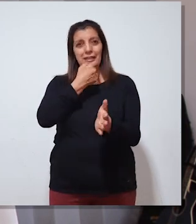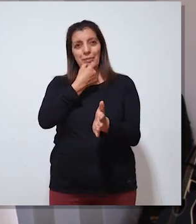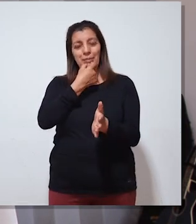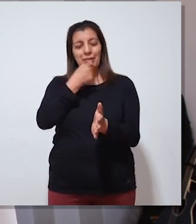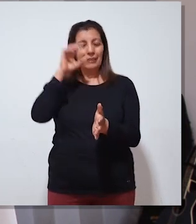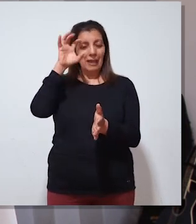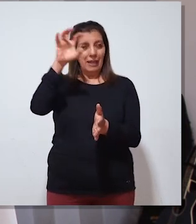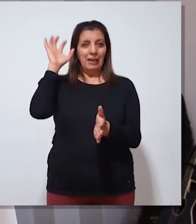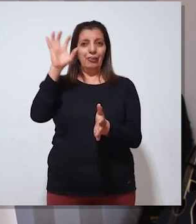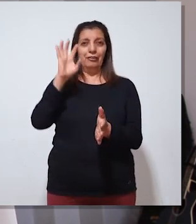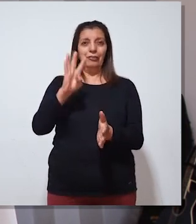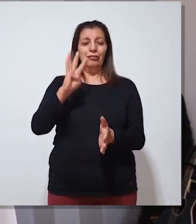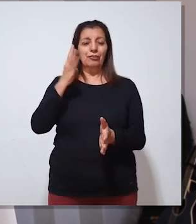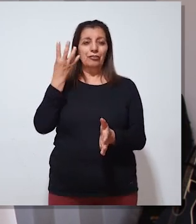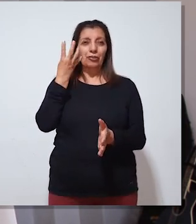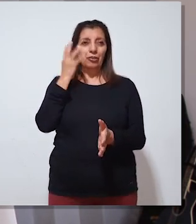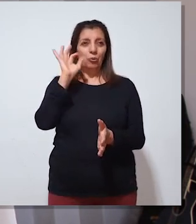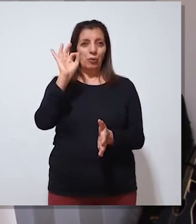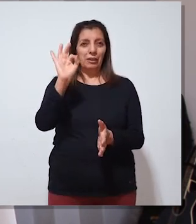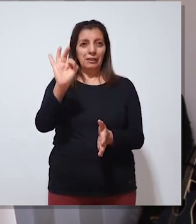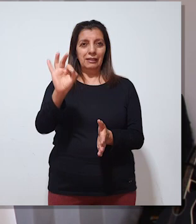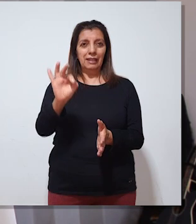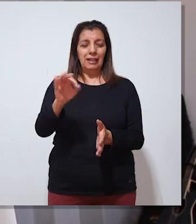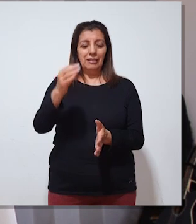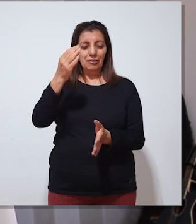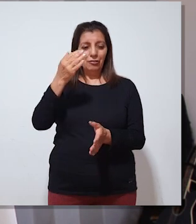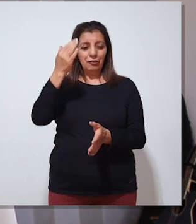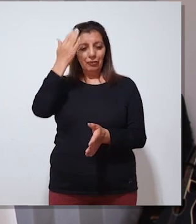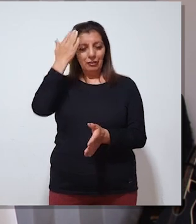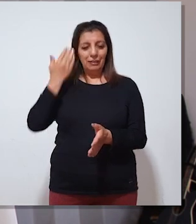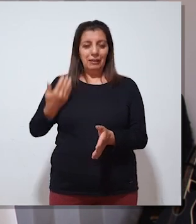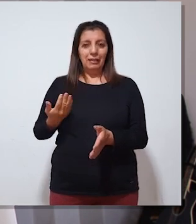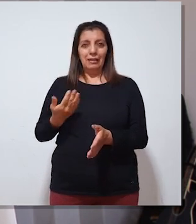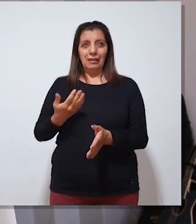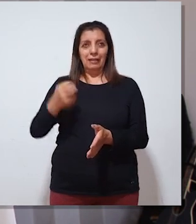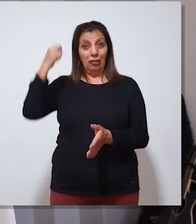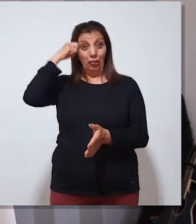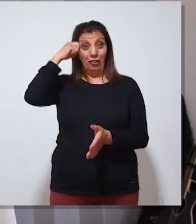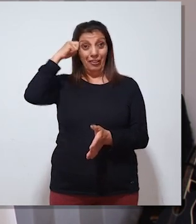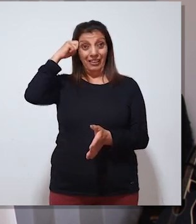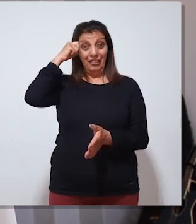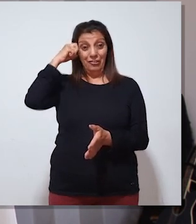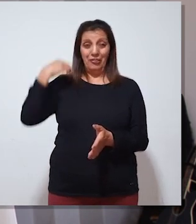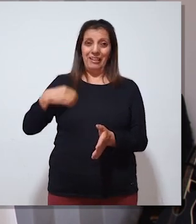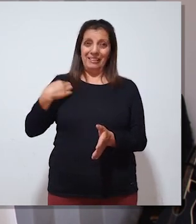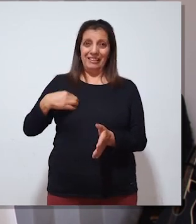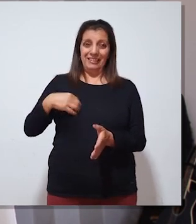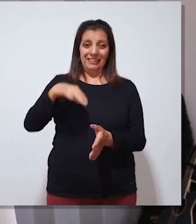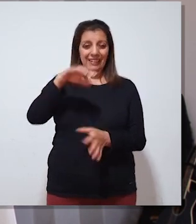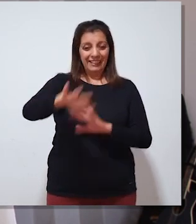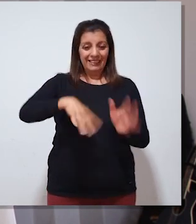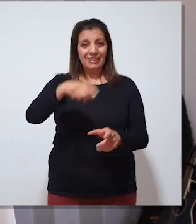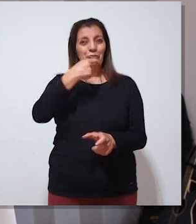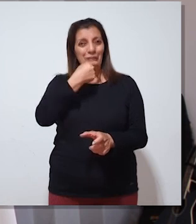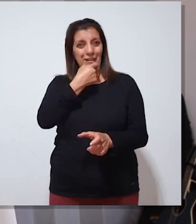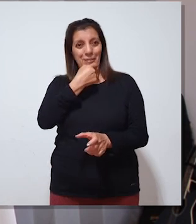años del Congreso Mariano Nacional realizado en nuestra provincia, nos preparamos para nuestra entrega confiada a María